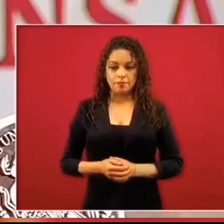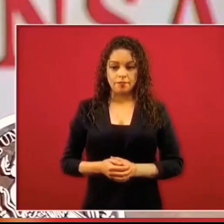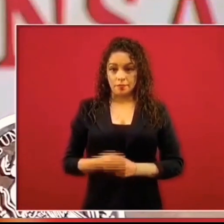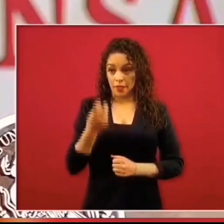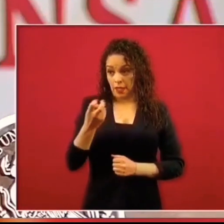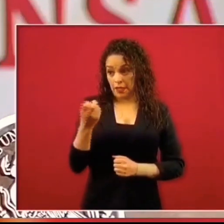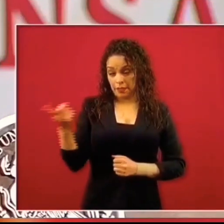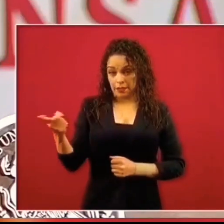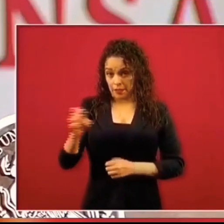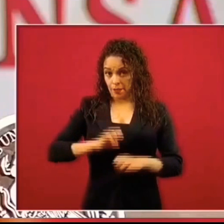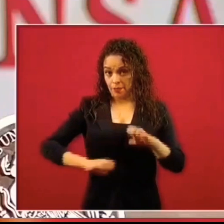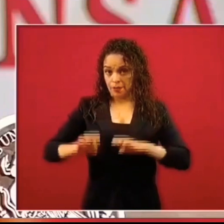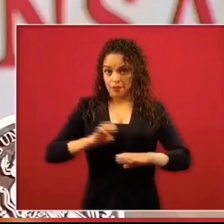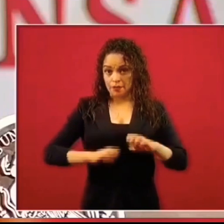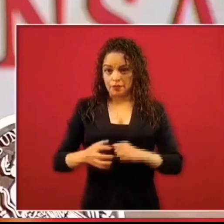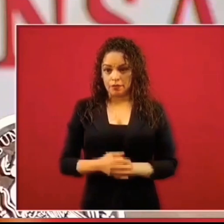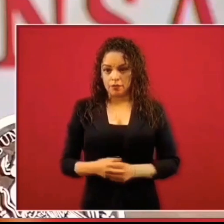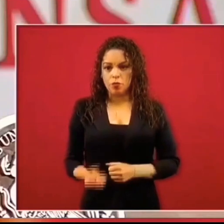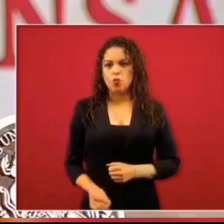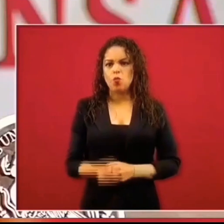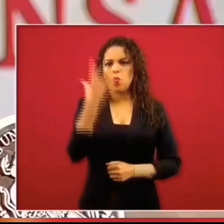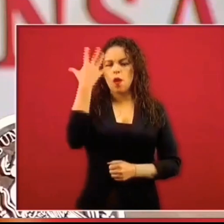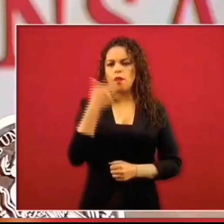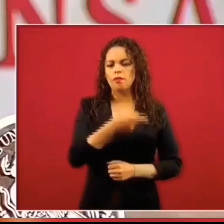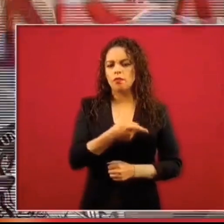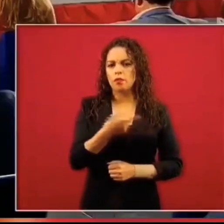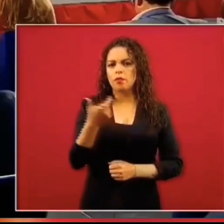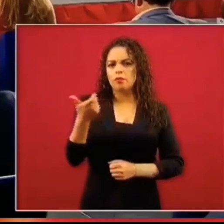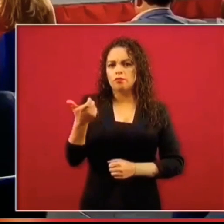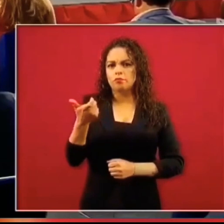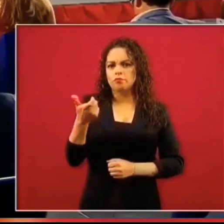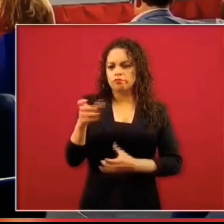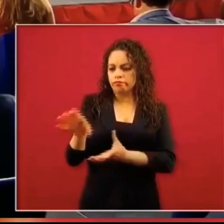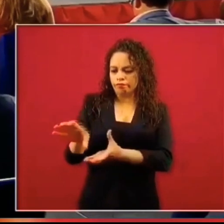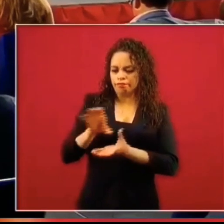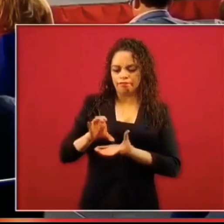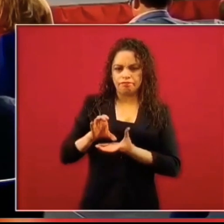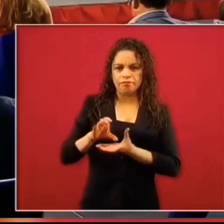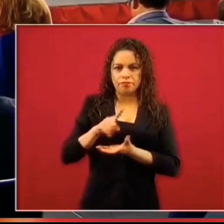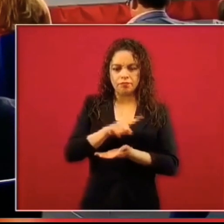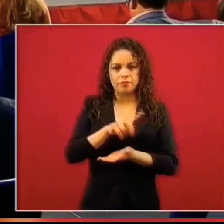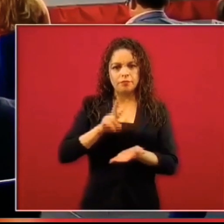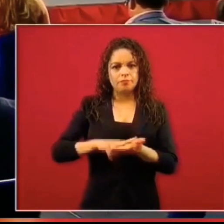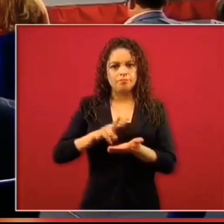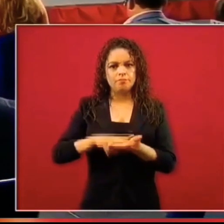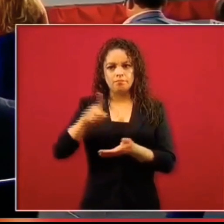empresas, por compra de publicidad?